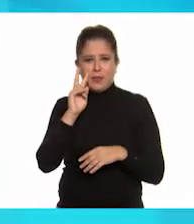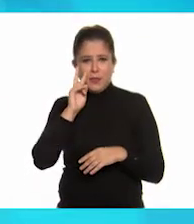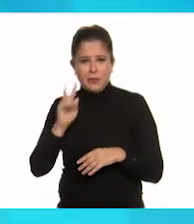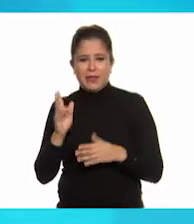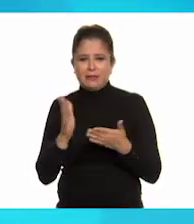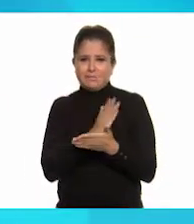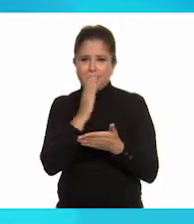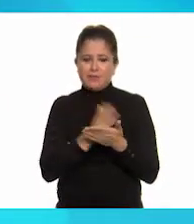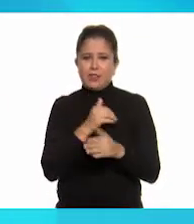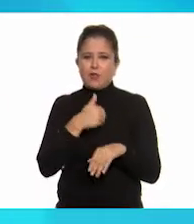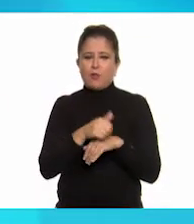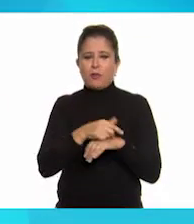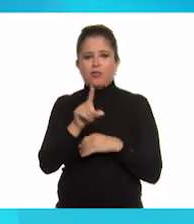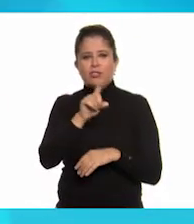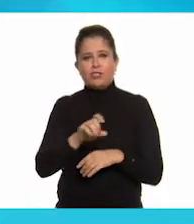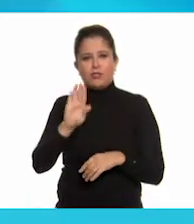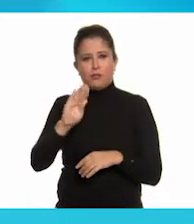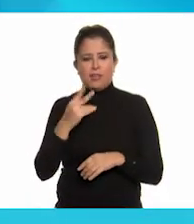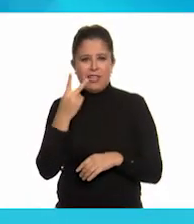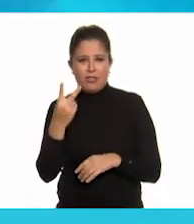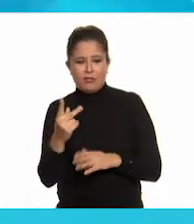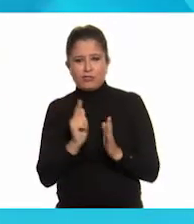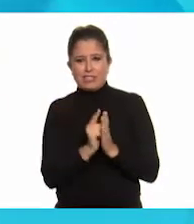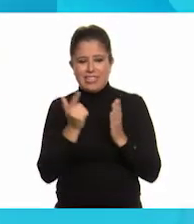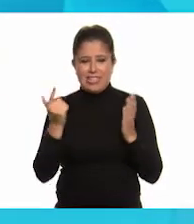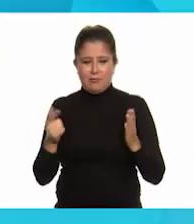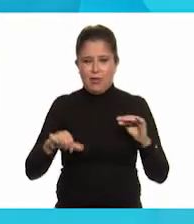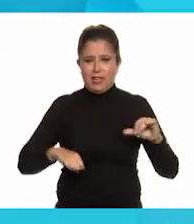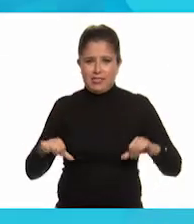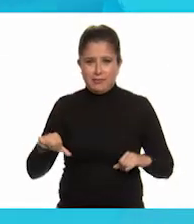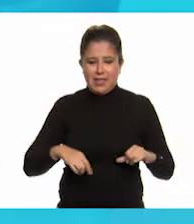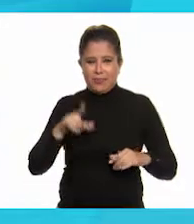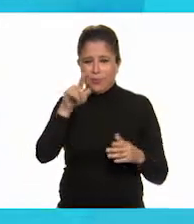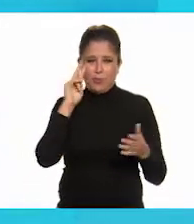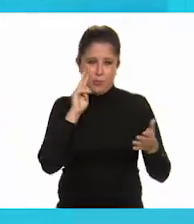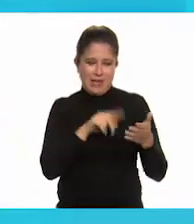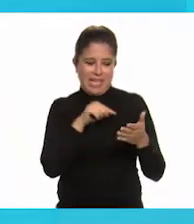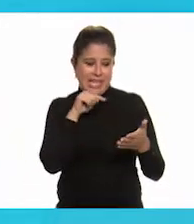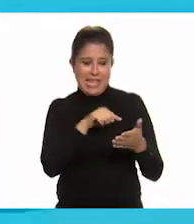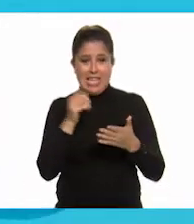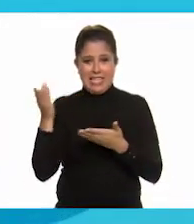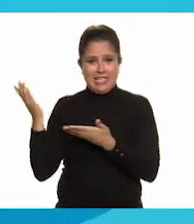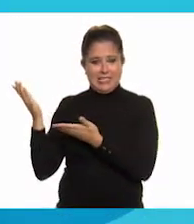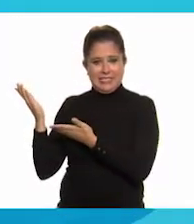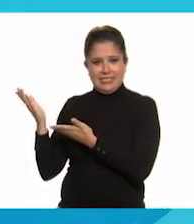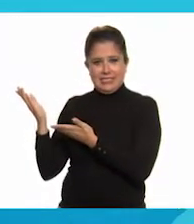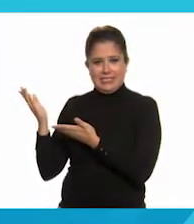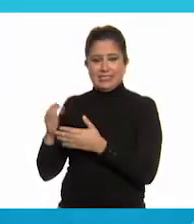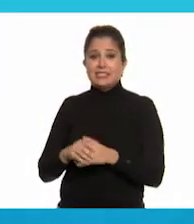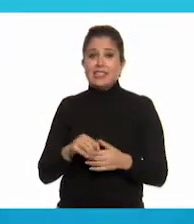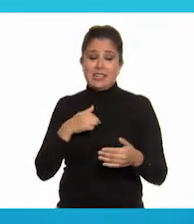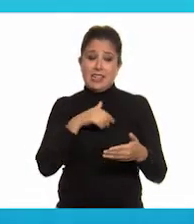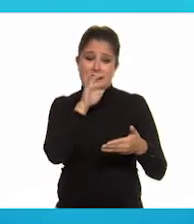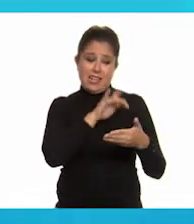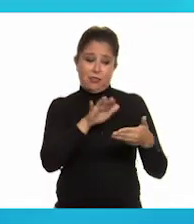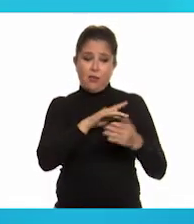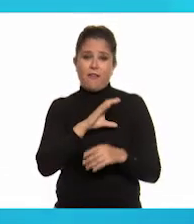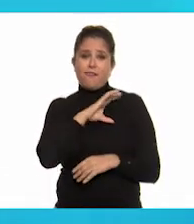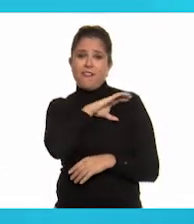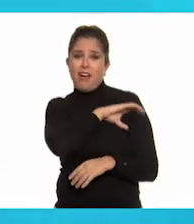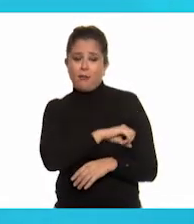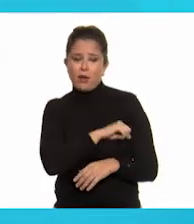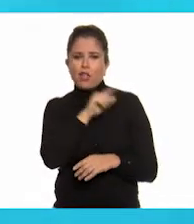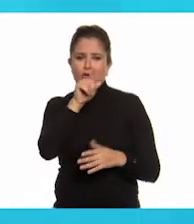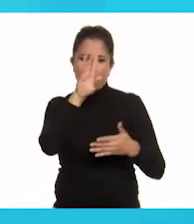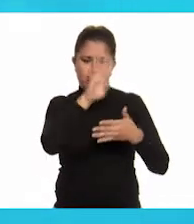está en la página 192 de nuestro libro de actividades. Ahí la vas a ver. Ahí está. Dice, mis lecturas favoritas, completa